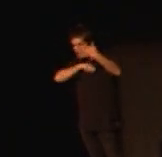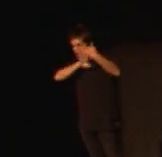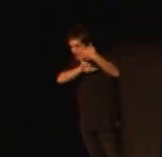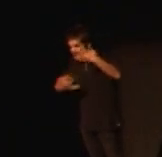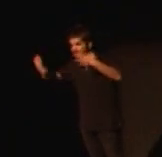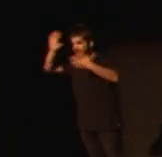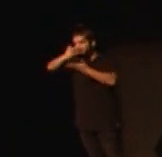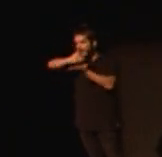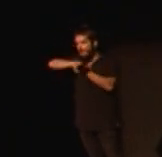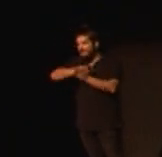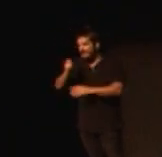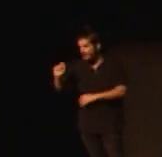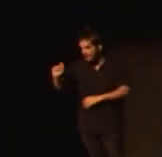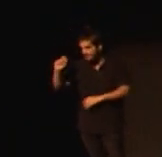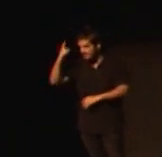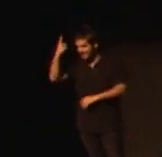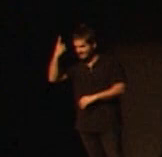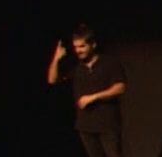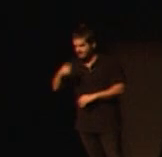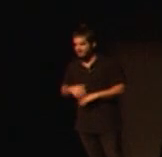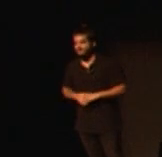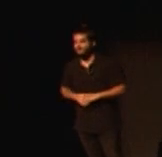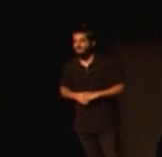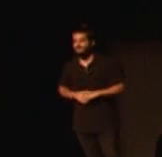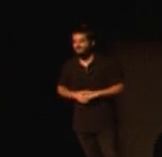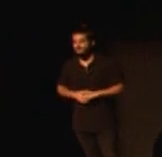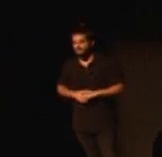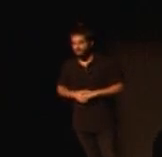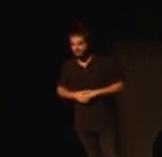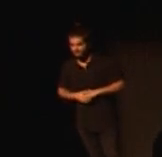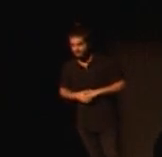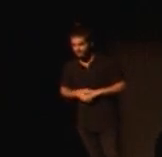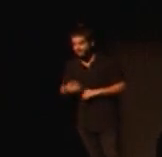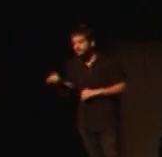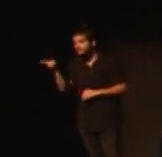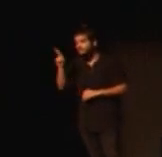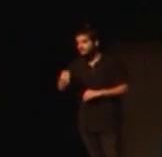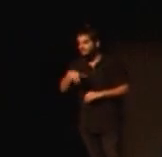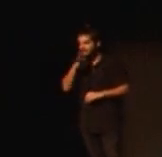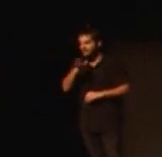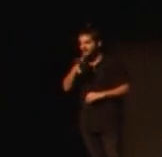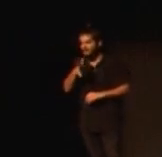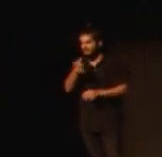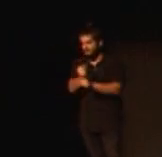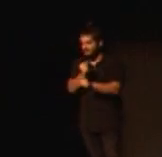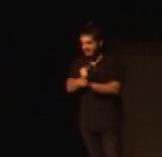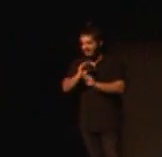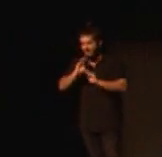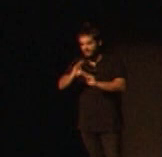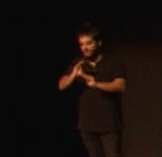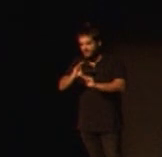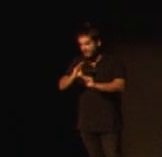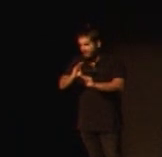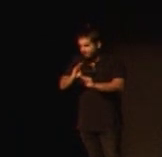en número de contratados. Y también porque hace una labor ya casi